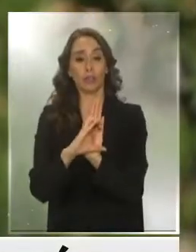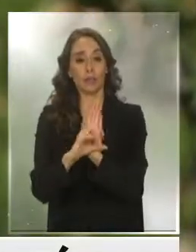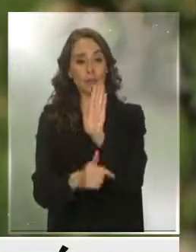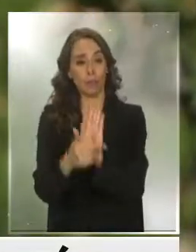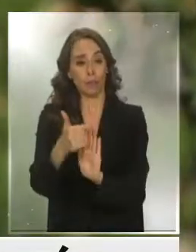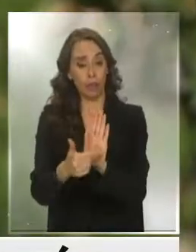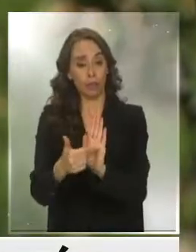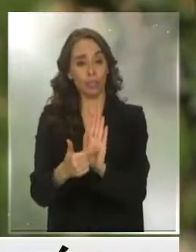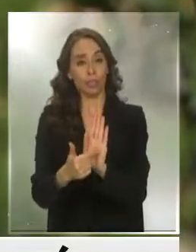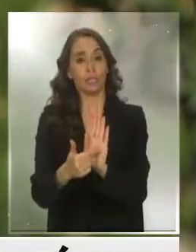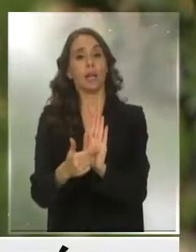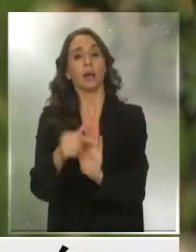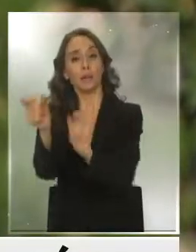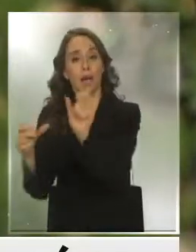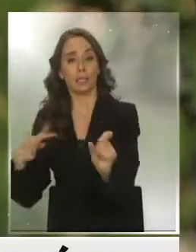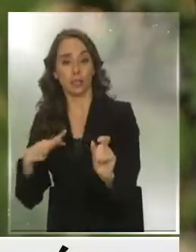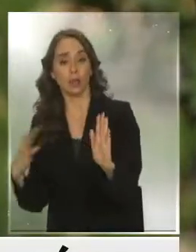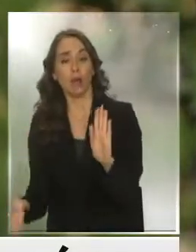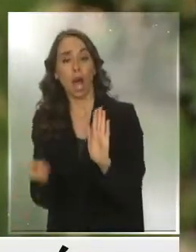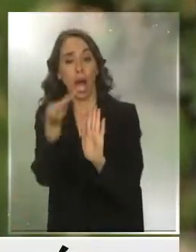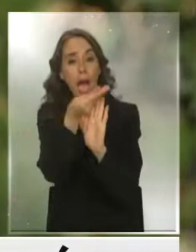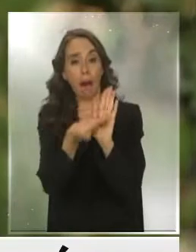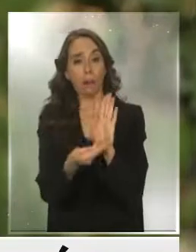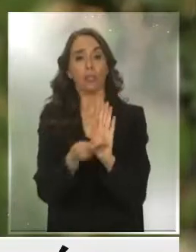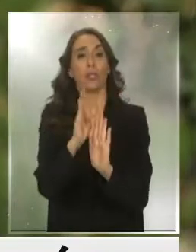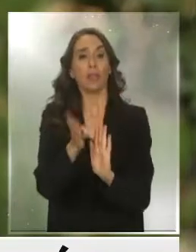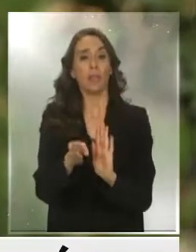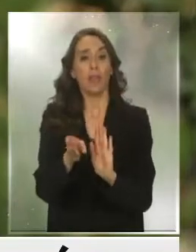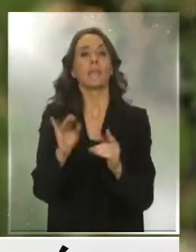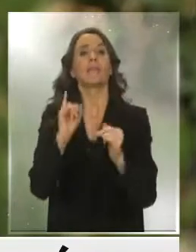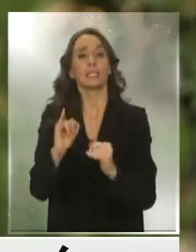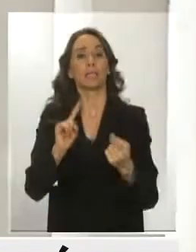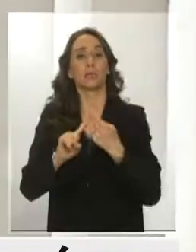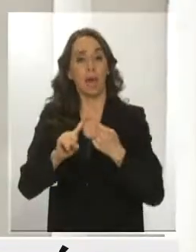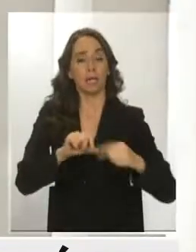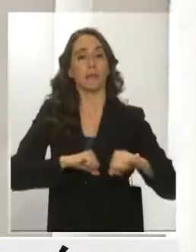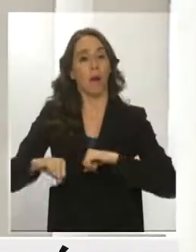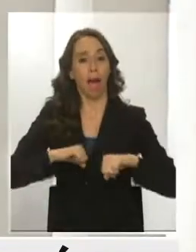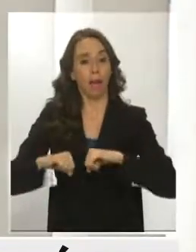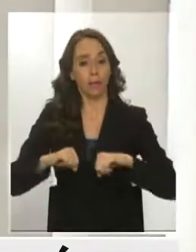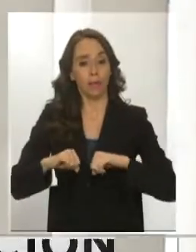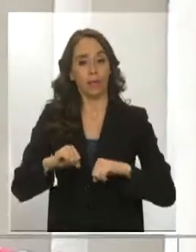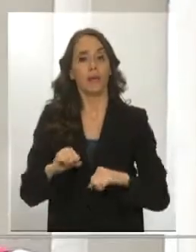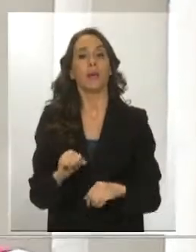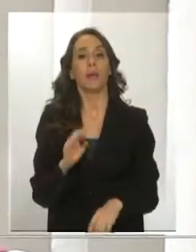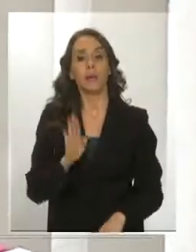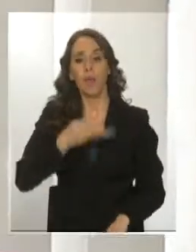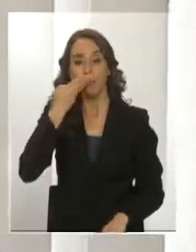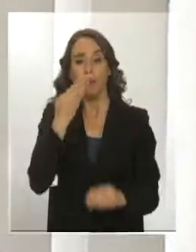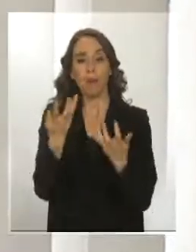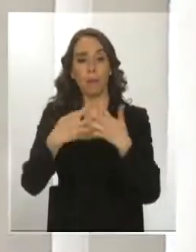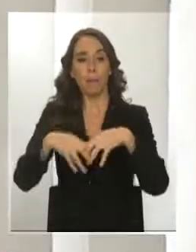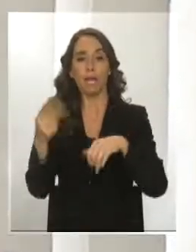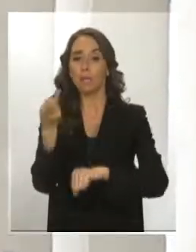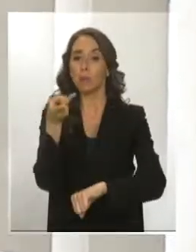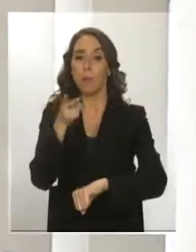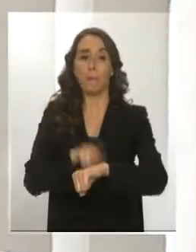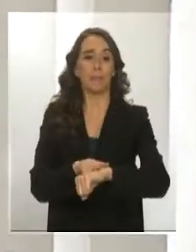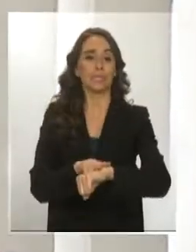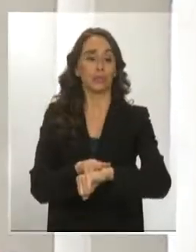tenga el aporte de los ciudadanos, debe ser con participación activa. Tiene que hablarse de un mecanismo mixto